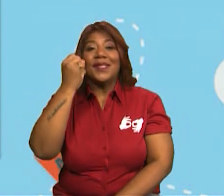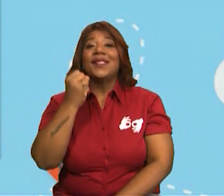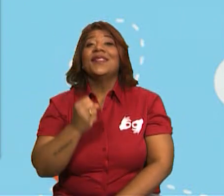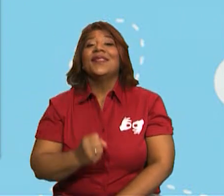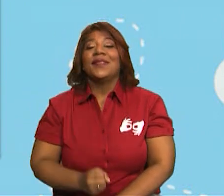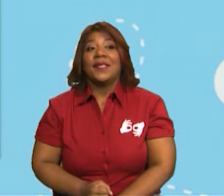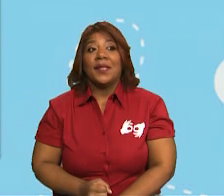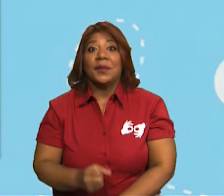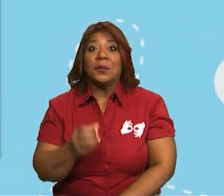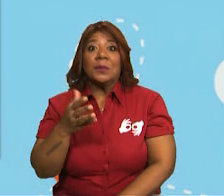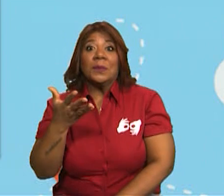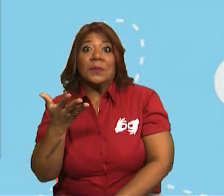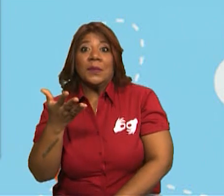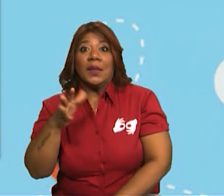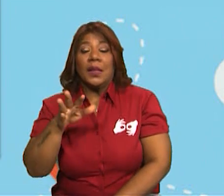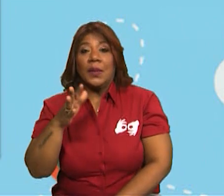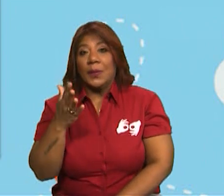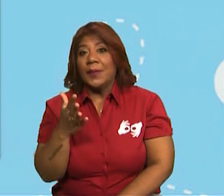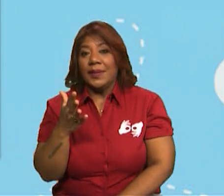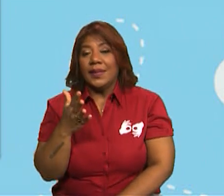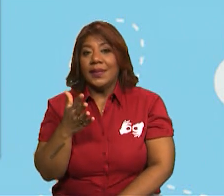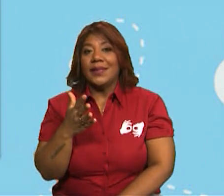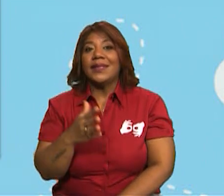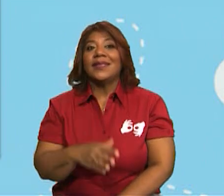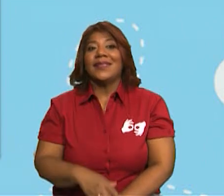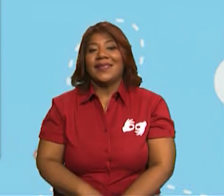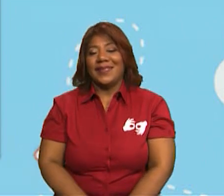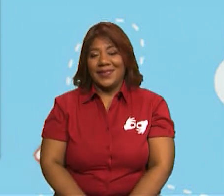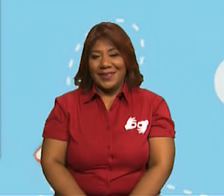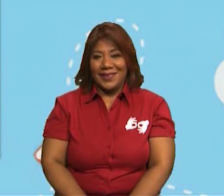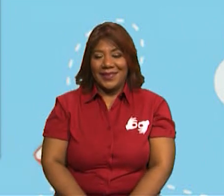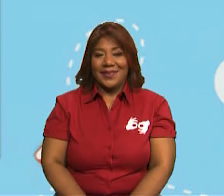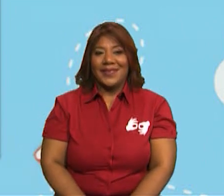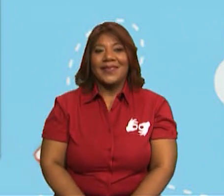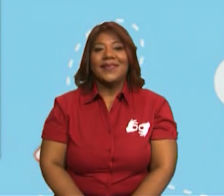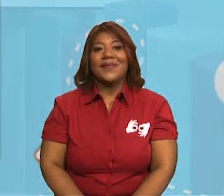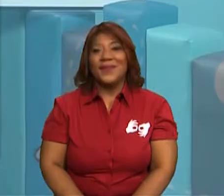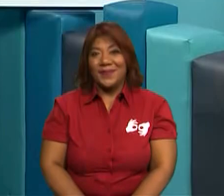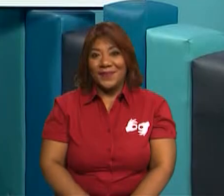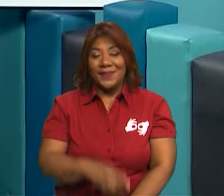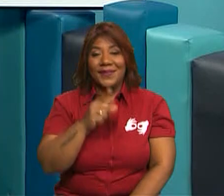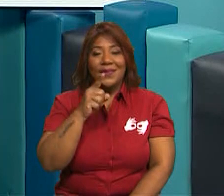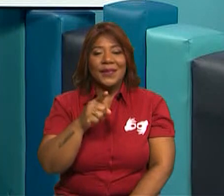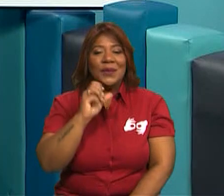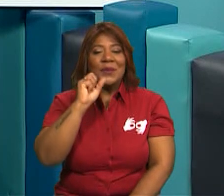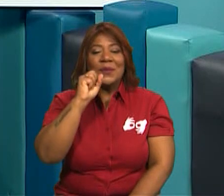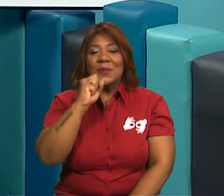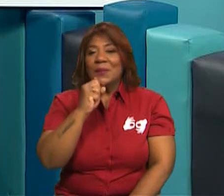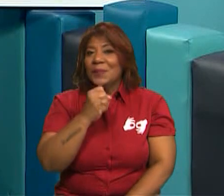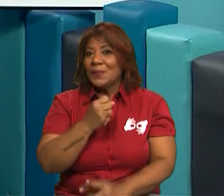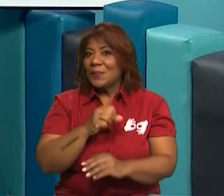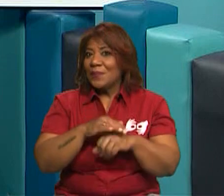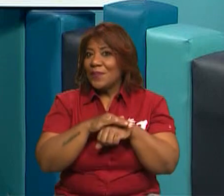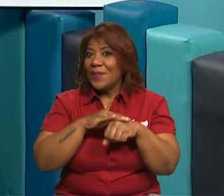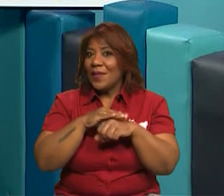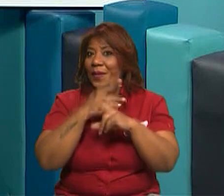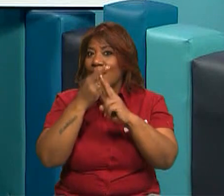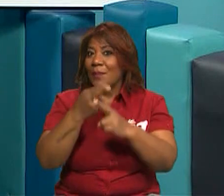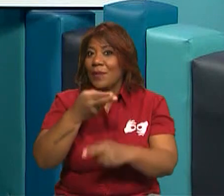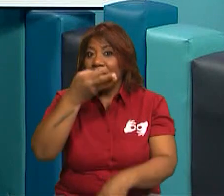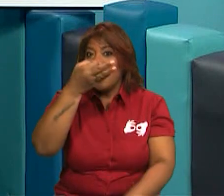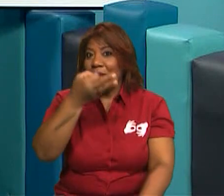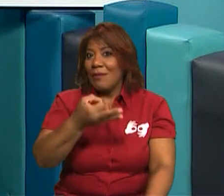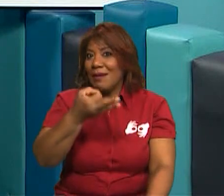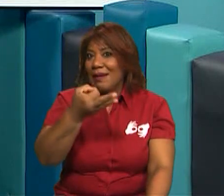medio, puede ser lo estoy logrando o puedo reforzar para lograrlo. Cualquiera de las opciones en las que ustedes consideren que